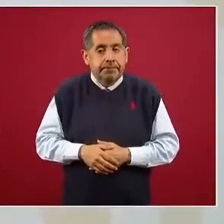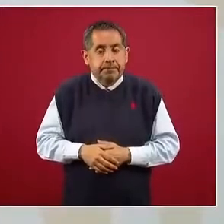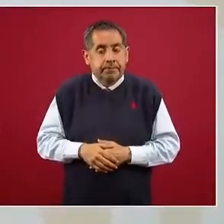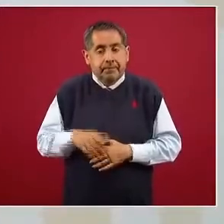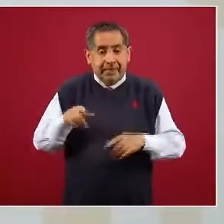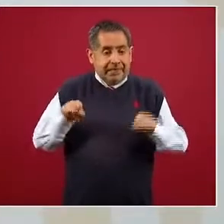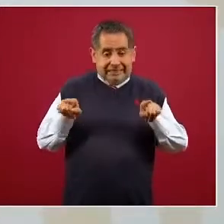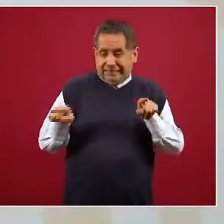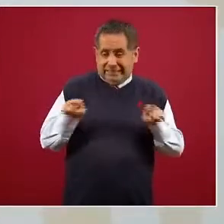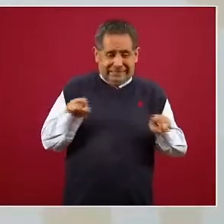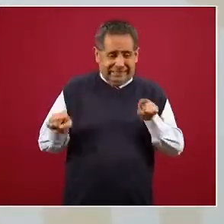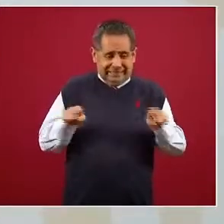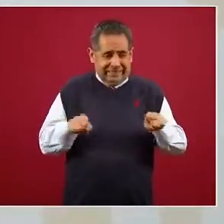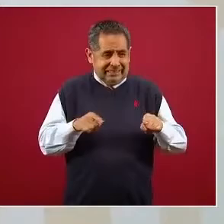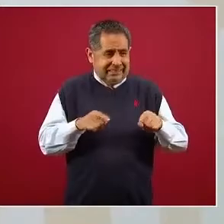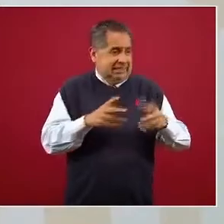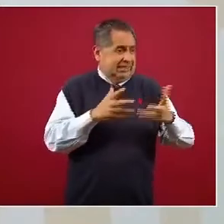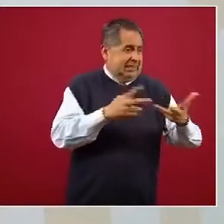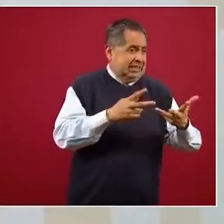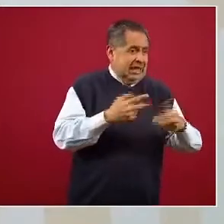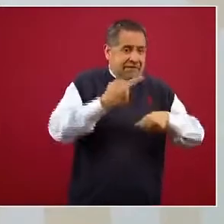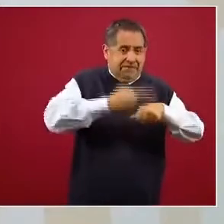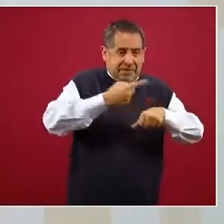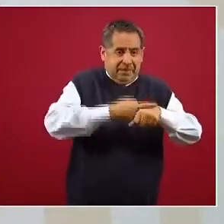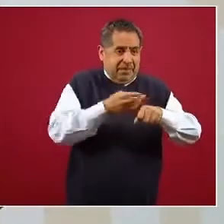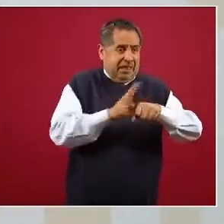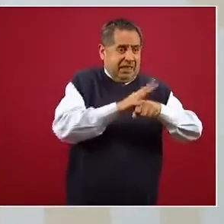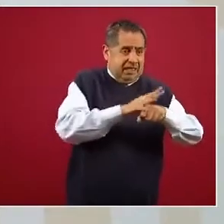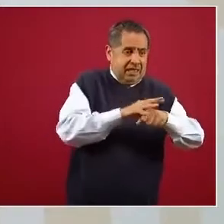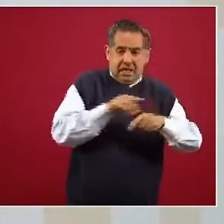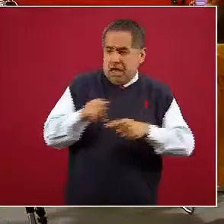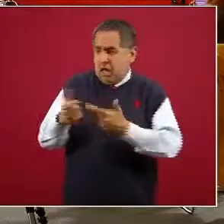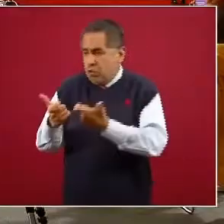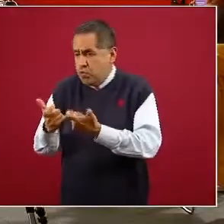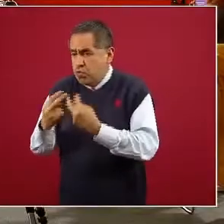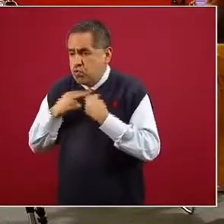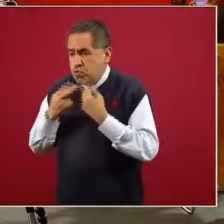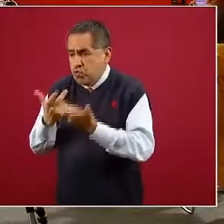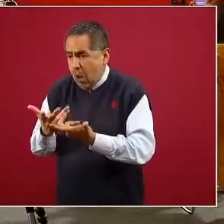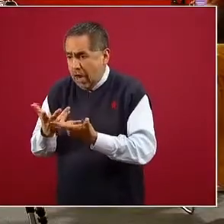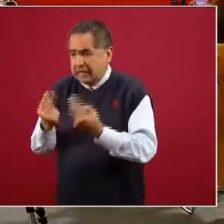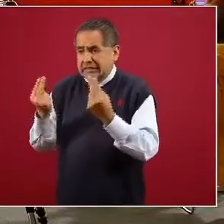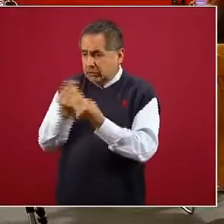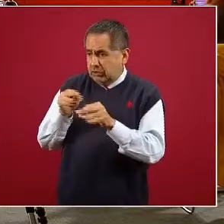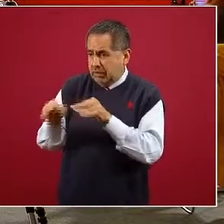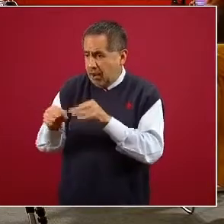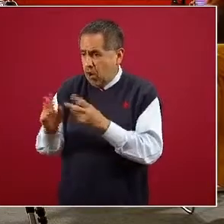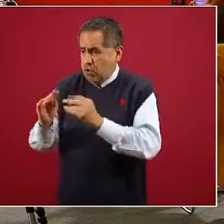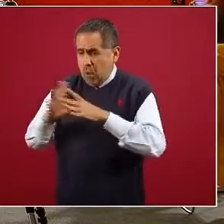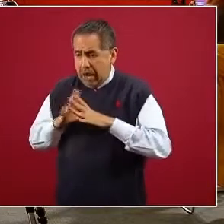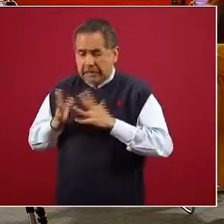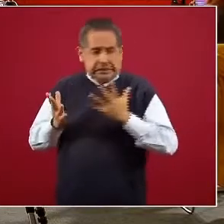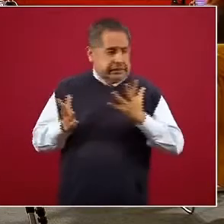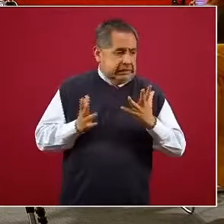Esta dicotomía, esta tensión entre dos elementos a reconciliar, que son difíciles de